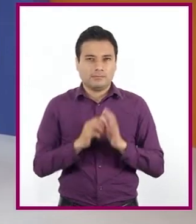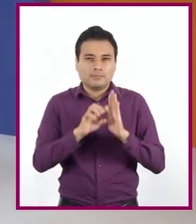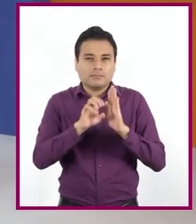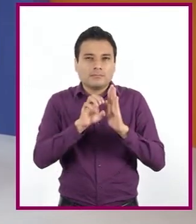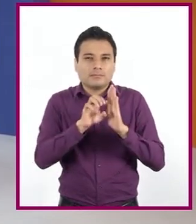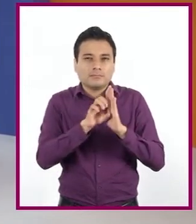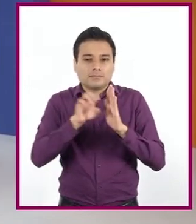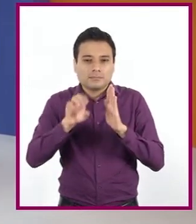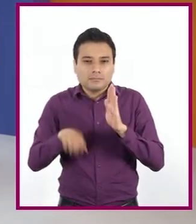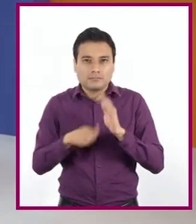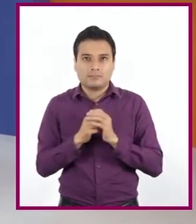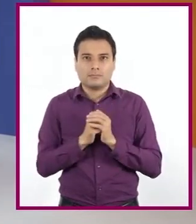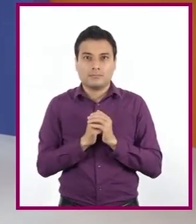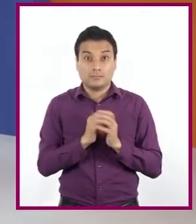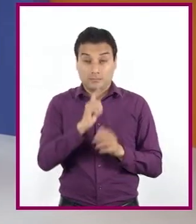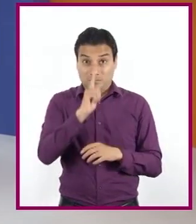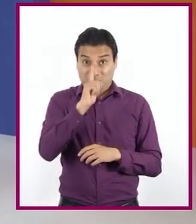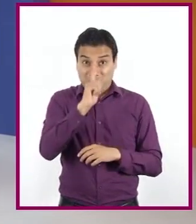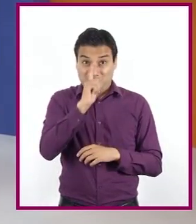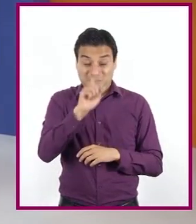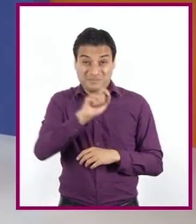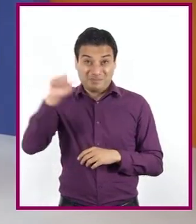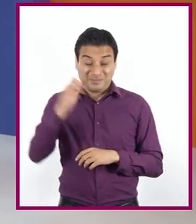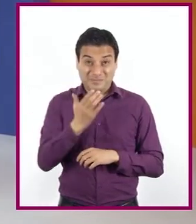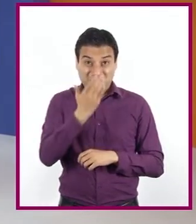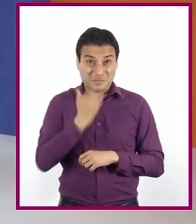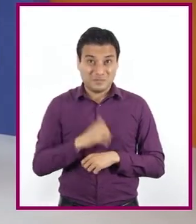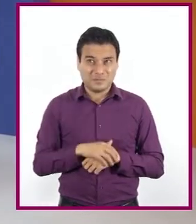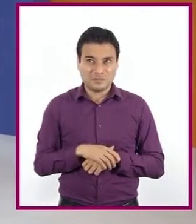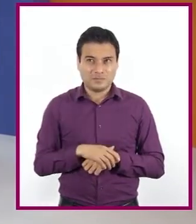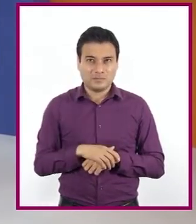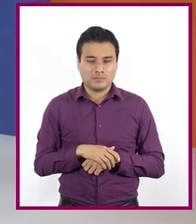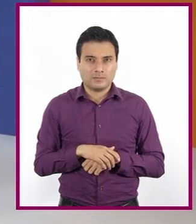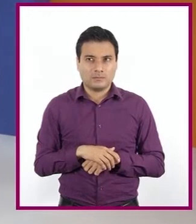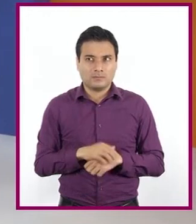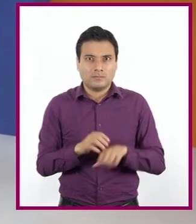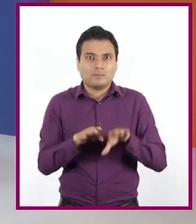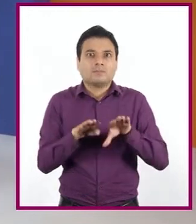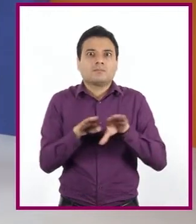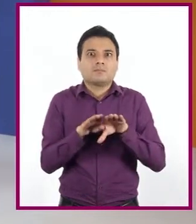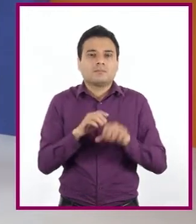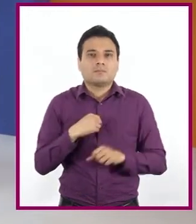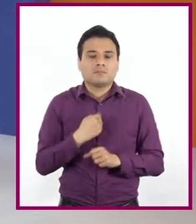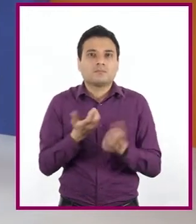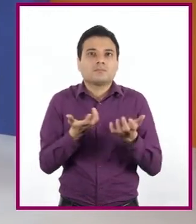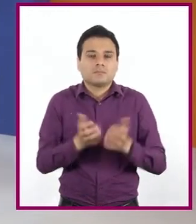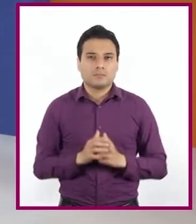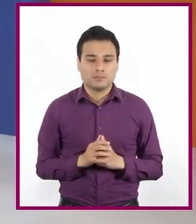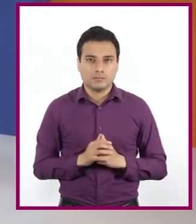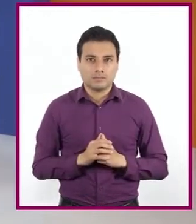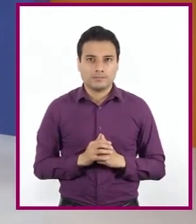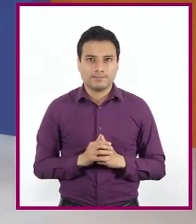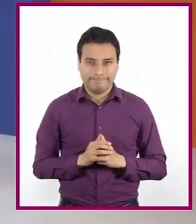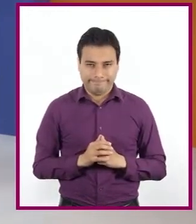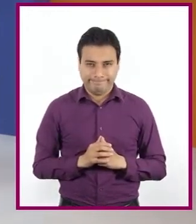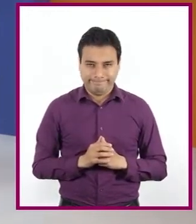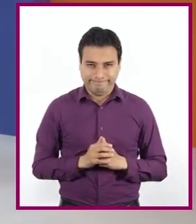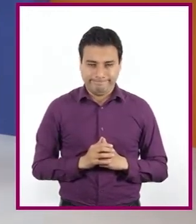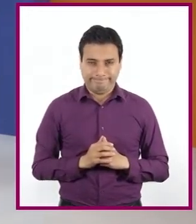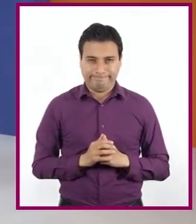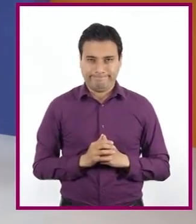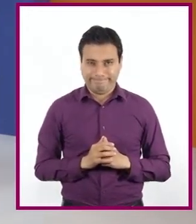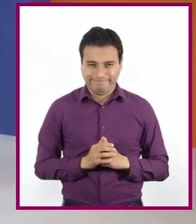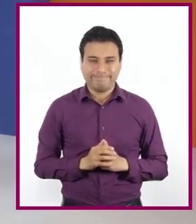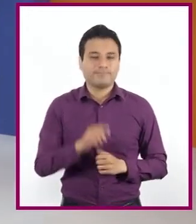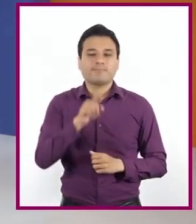no tenemos iluminación profesional, como es el caso de la mayoría de nosotros? De nuevo entra en juego